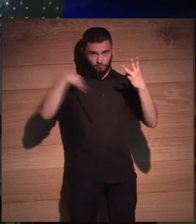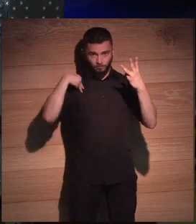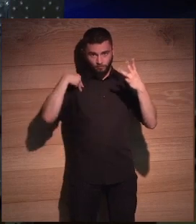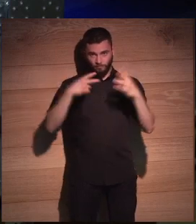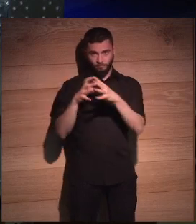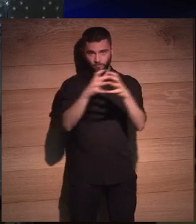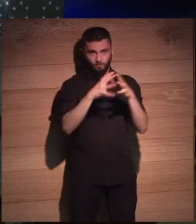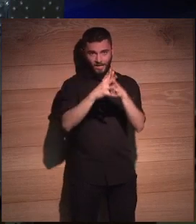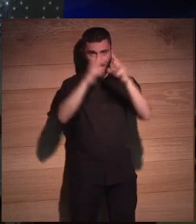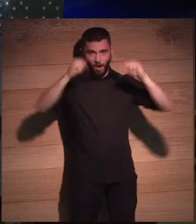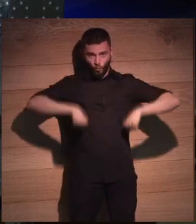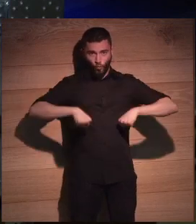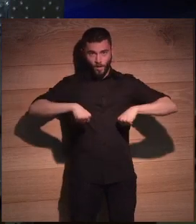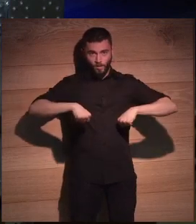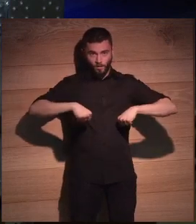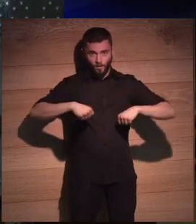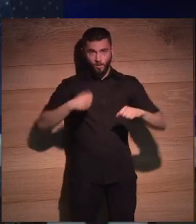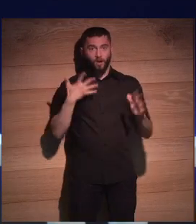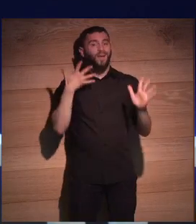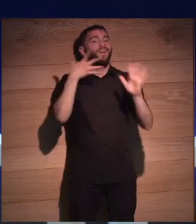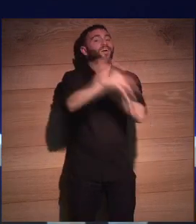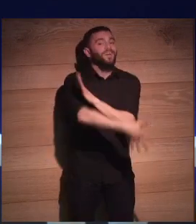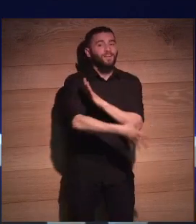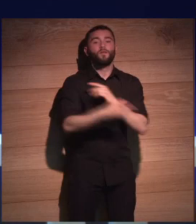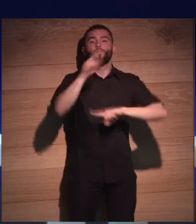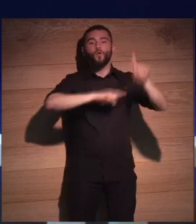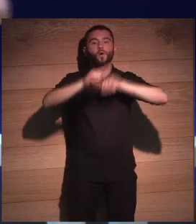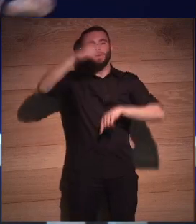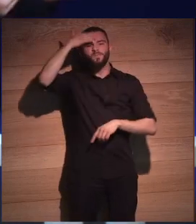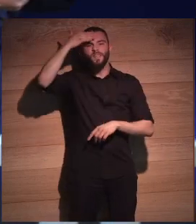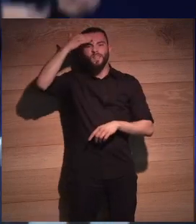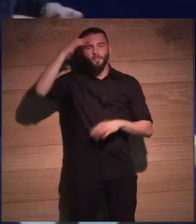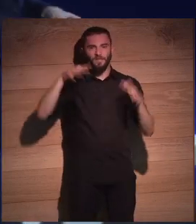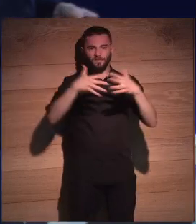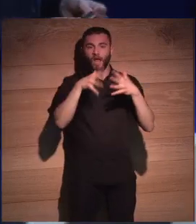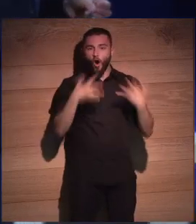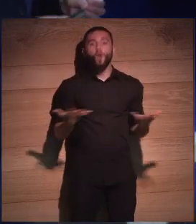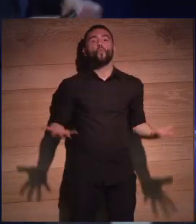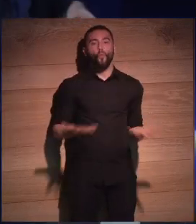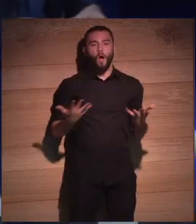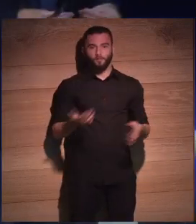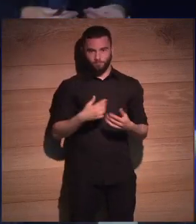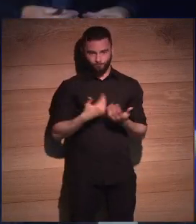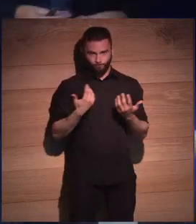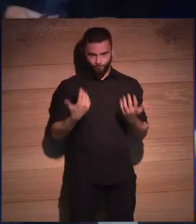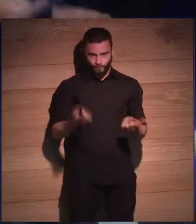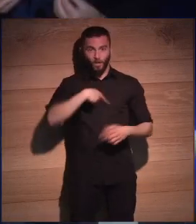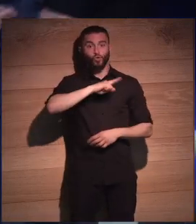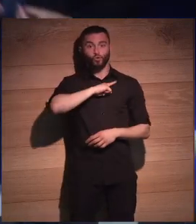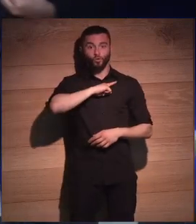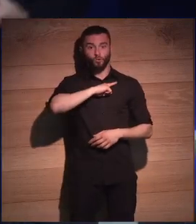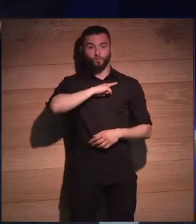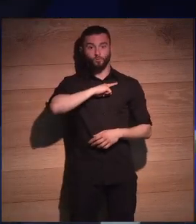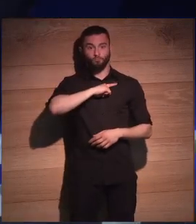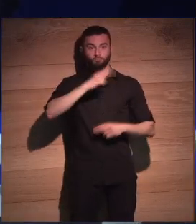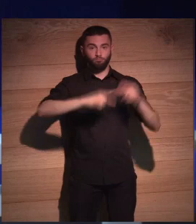ponerse de acuerdo en definir cuáles son los principales problemas de Internet a día de hoy y cómo podemos